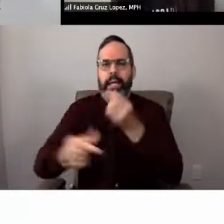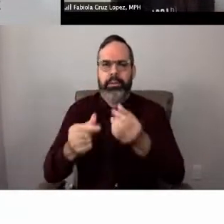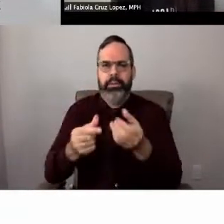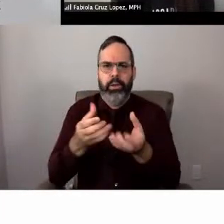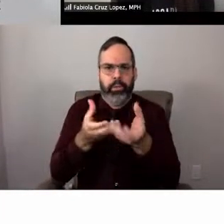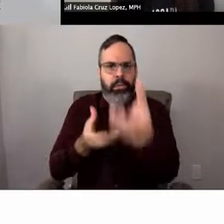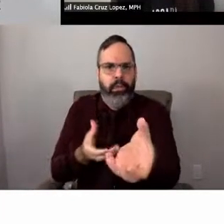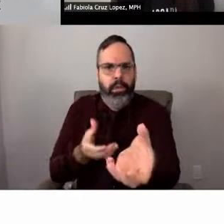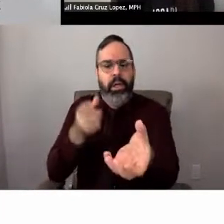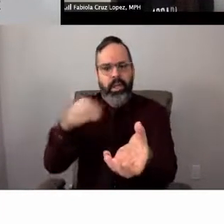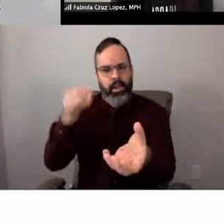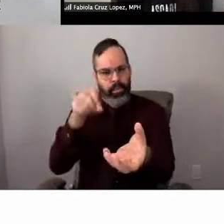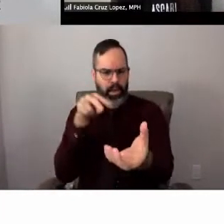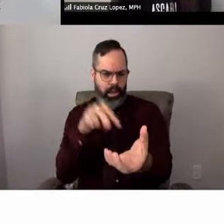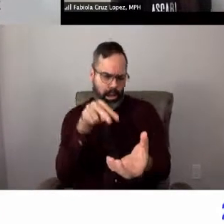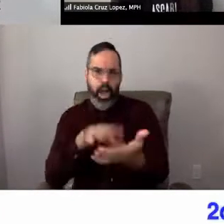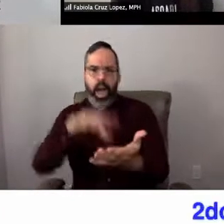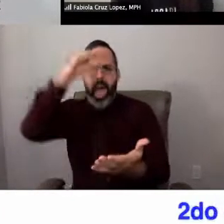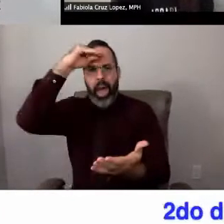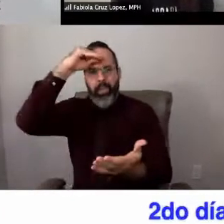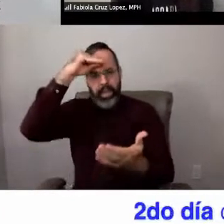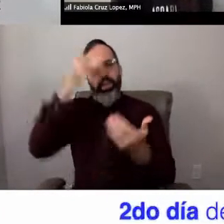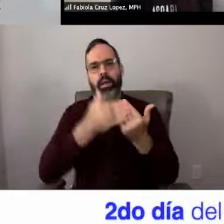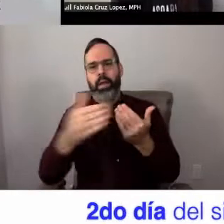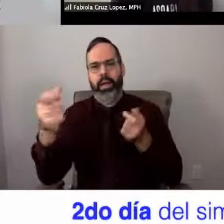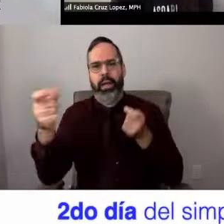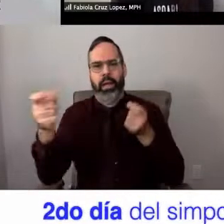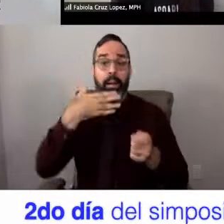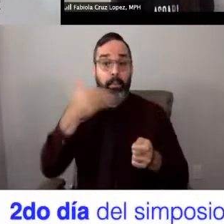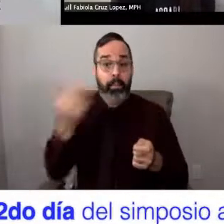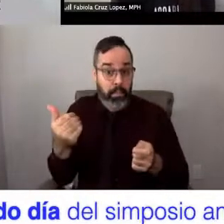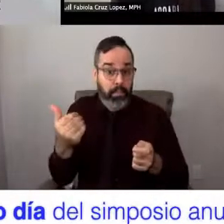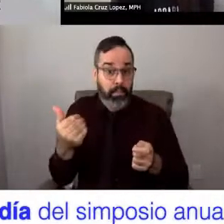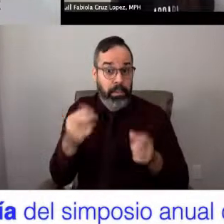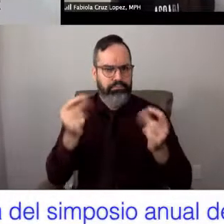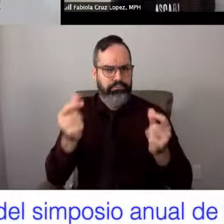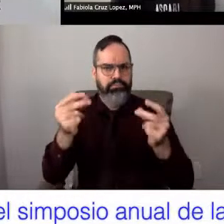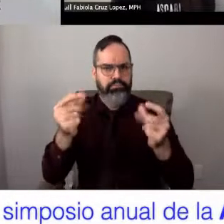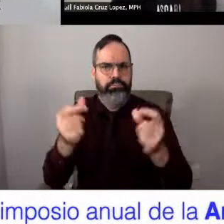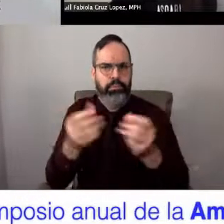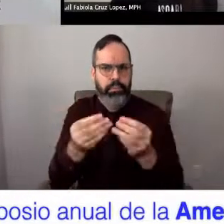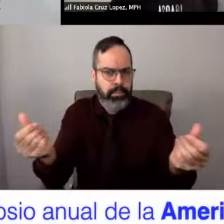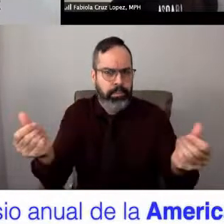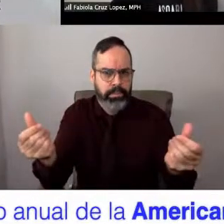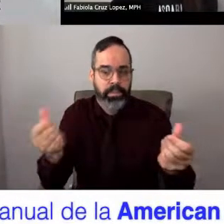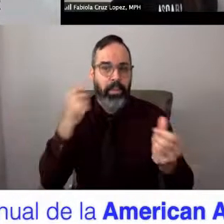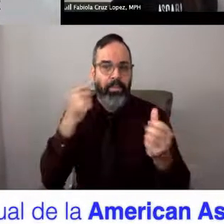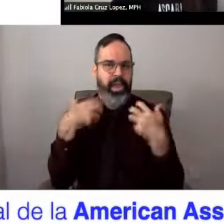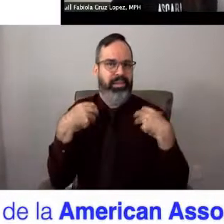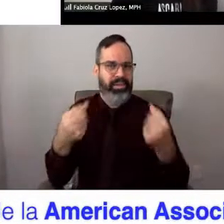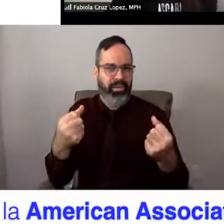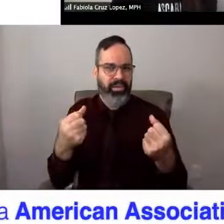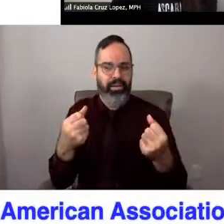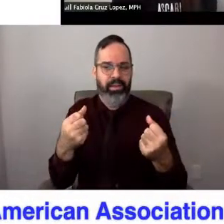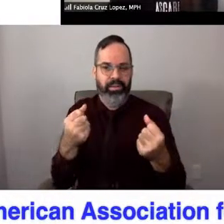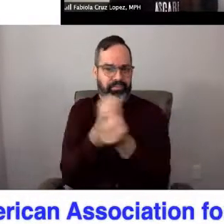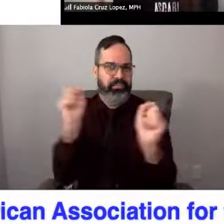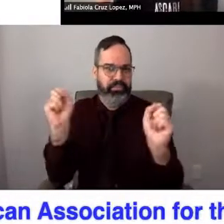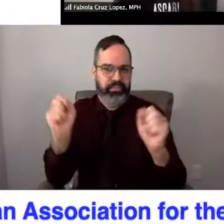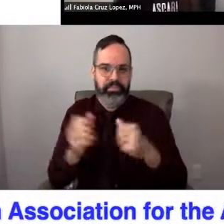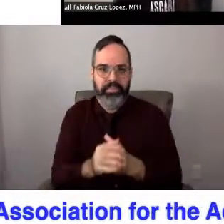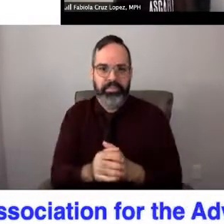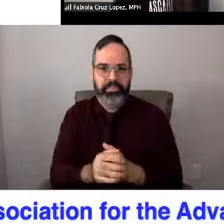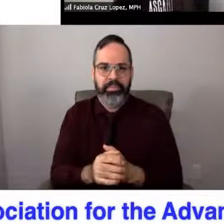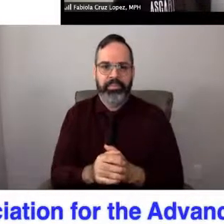manejar futuras pandemias de una forma más eficiente y mucho más rápido con el fin de salvar vidas. En